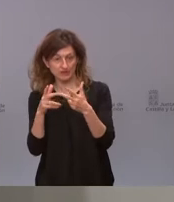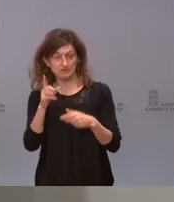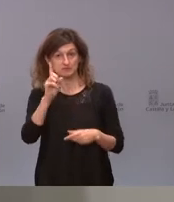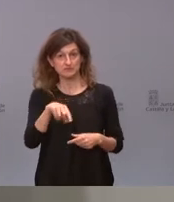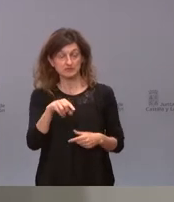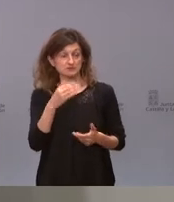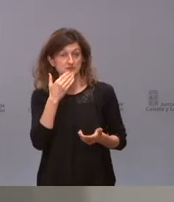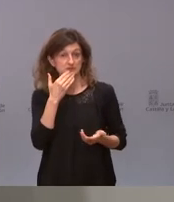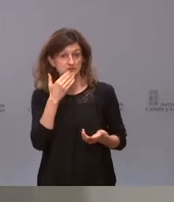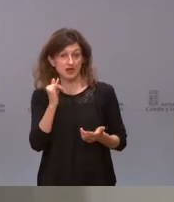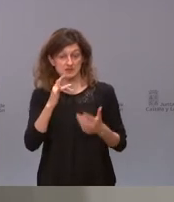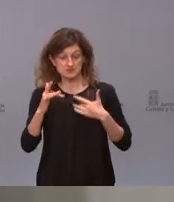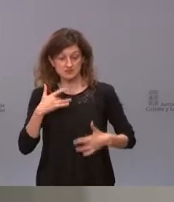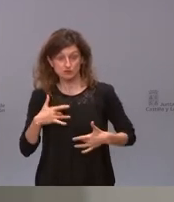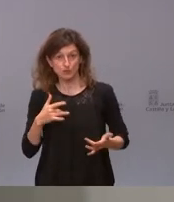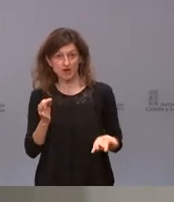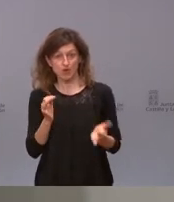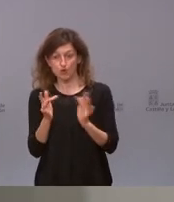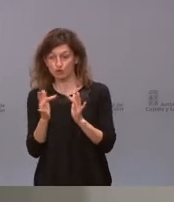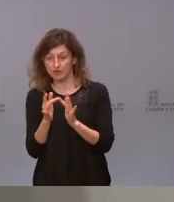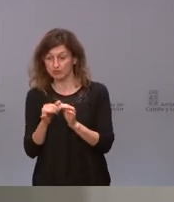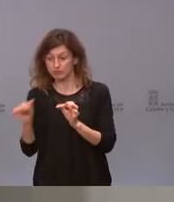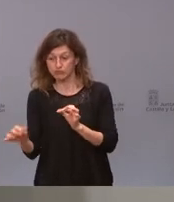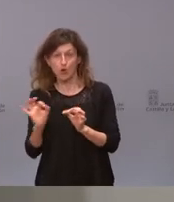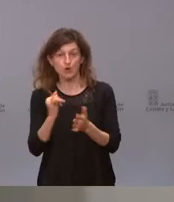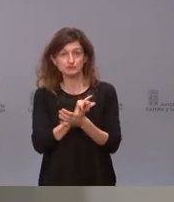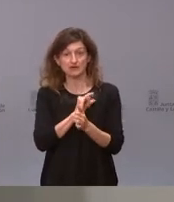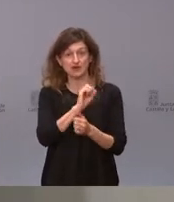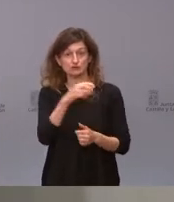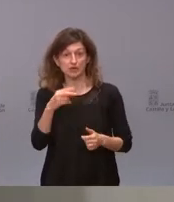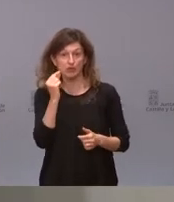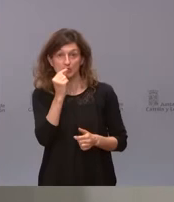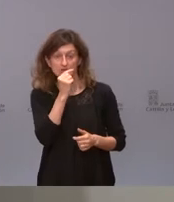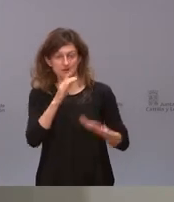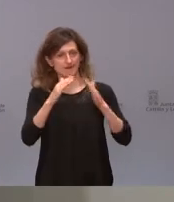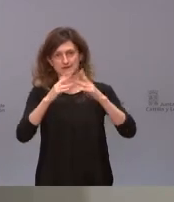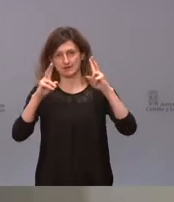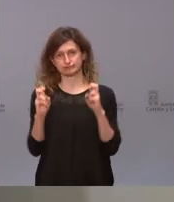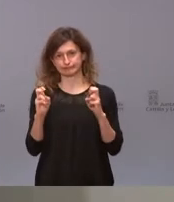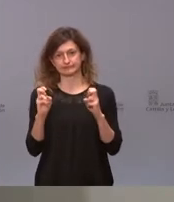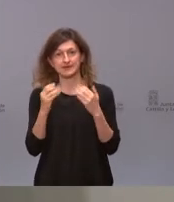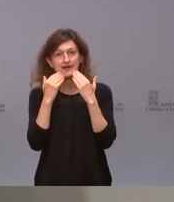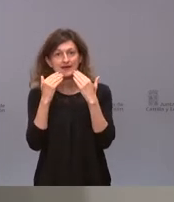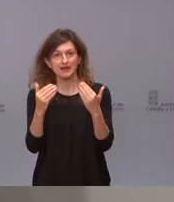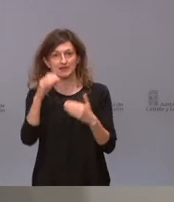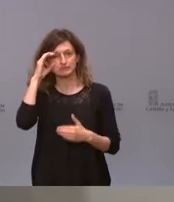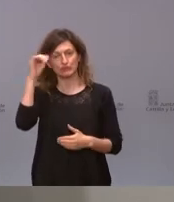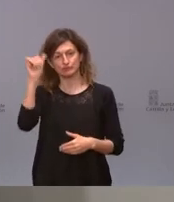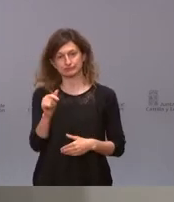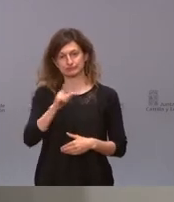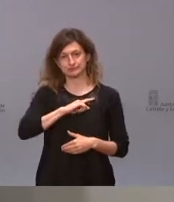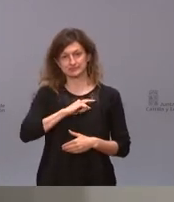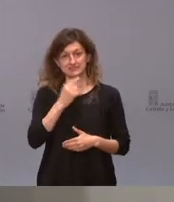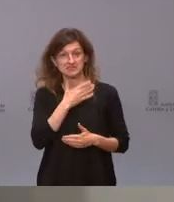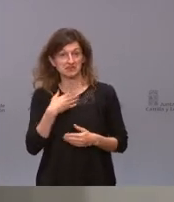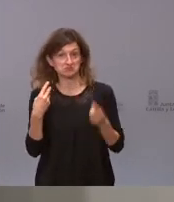si tengo síntomas o soy contacto estoy esperando una prueba diagnóstica me queda en casa muchísimas gracias por su atención y quedo a su disposición